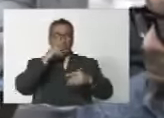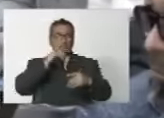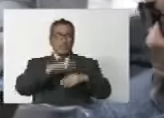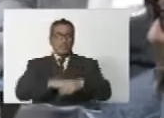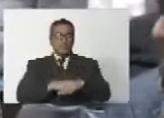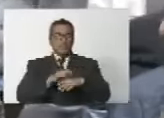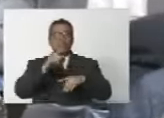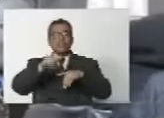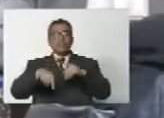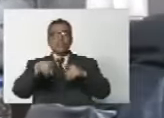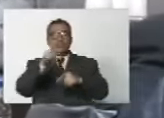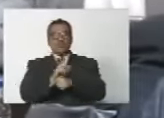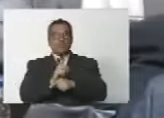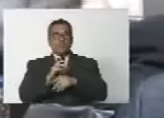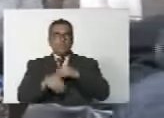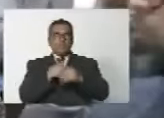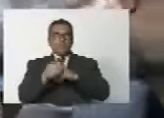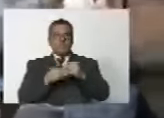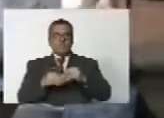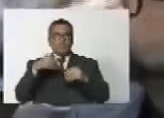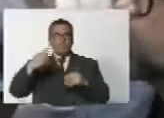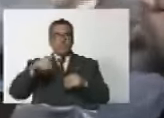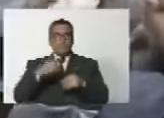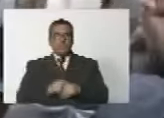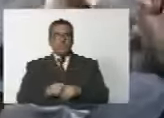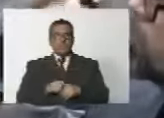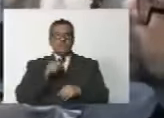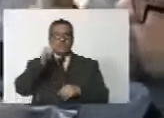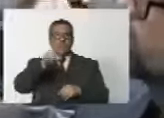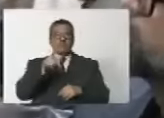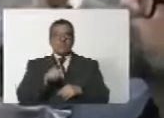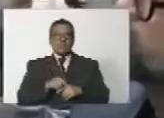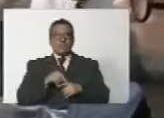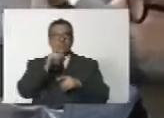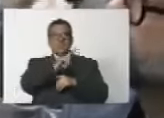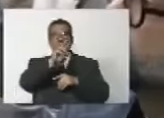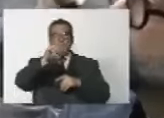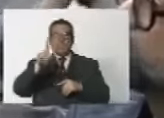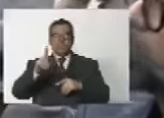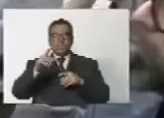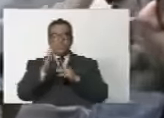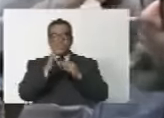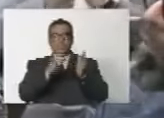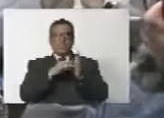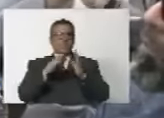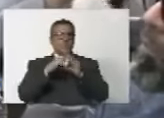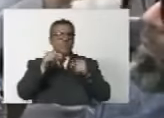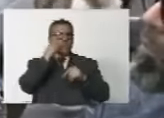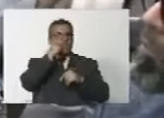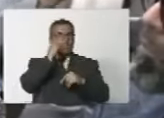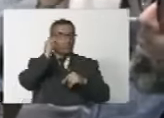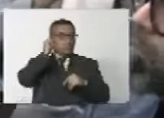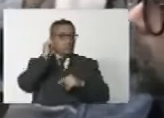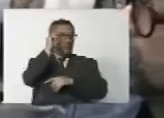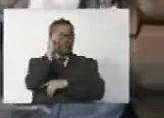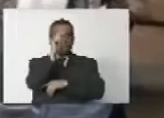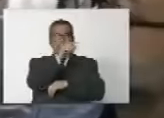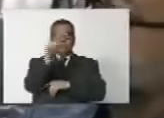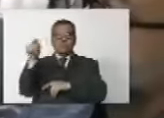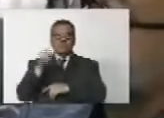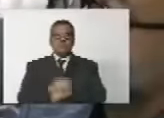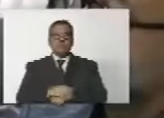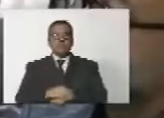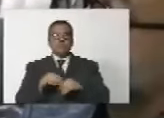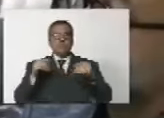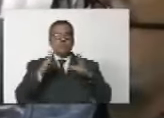pueblo, porque es la única forma de que haya democracia. Y este 21 de abril, todas y todos, nuestros diputados, diputadas